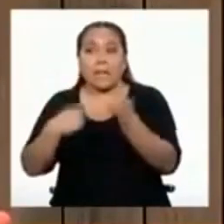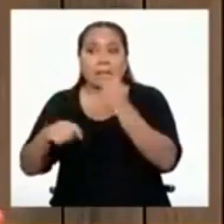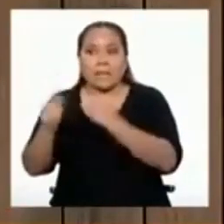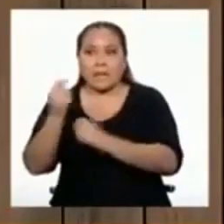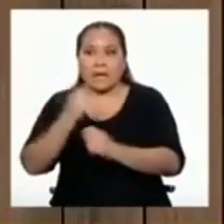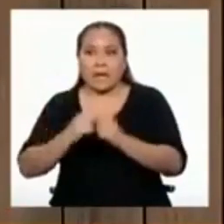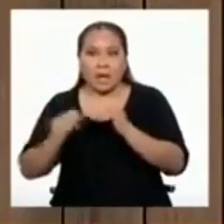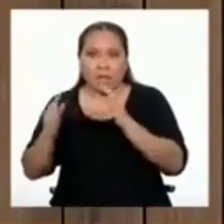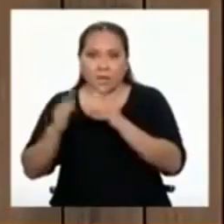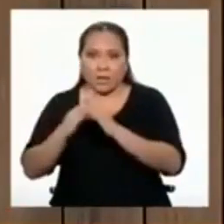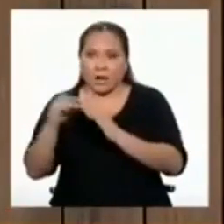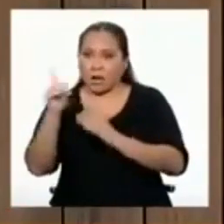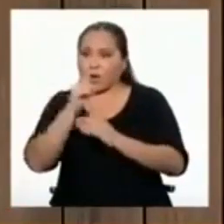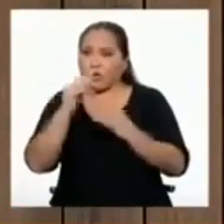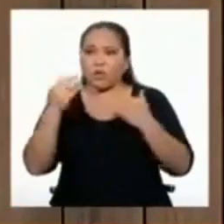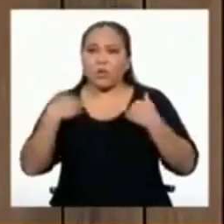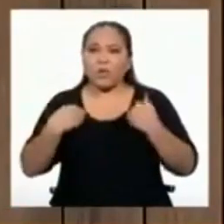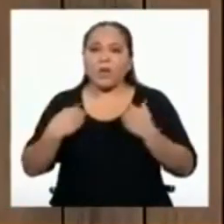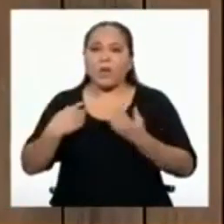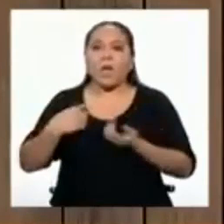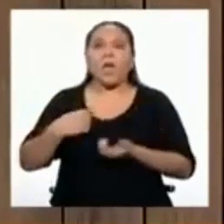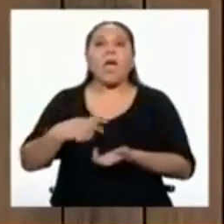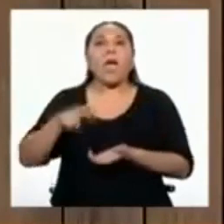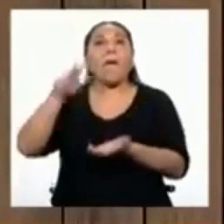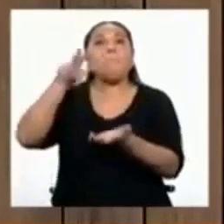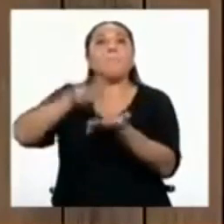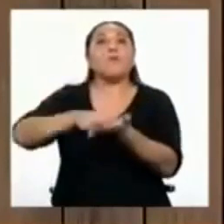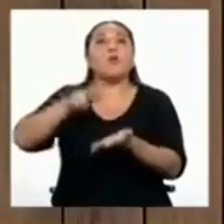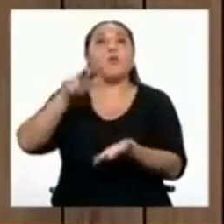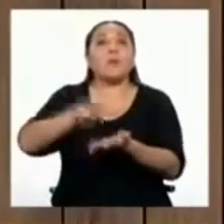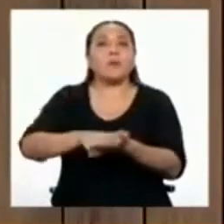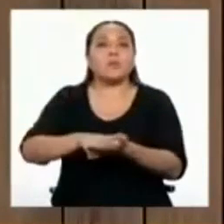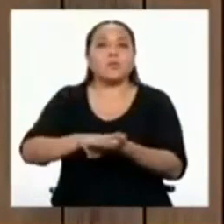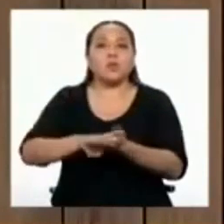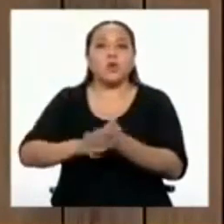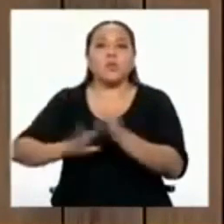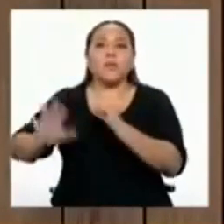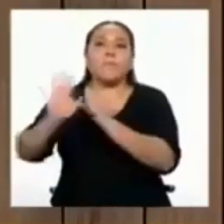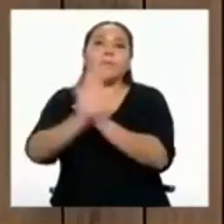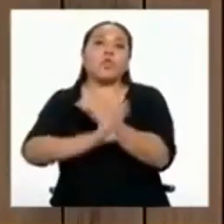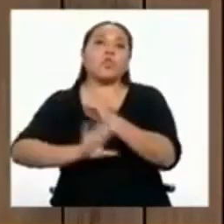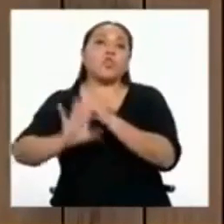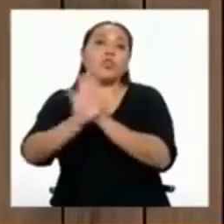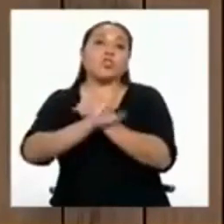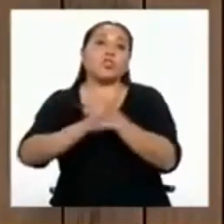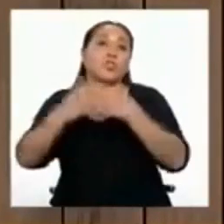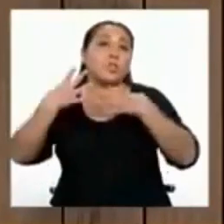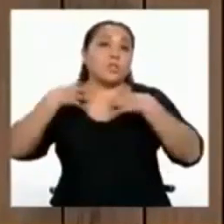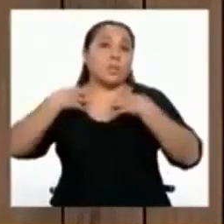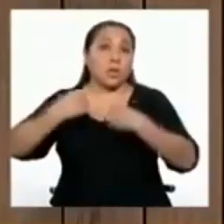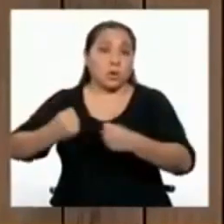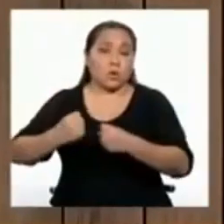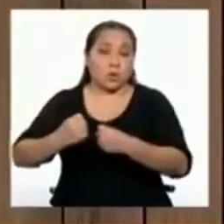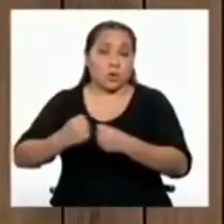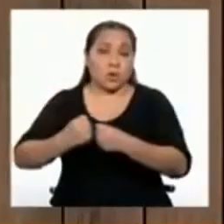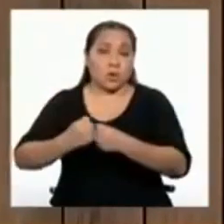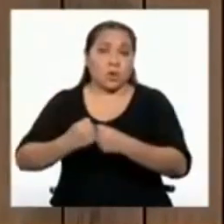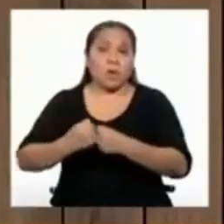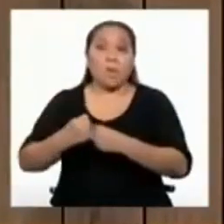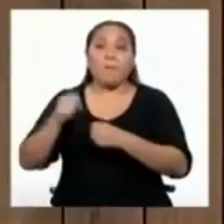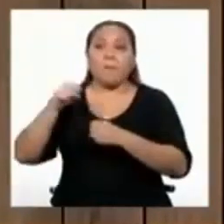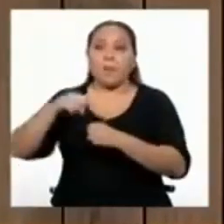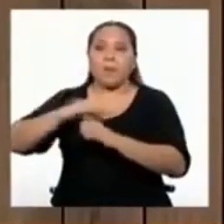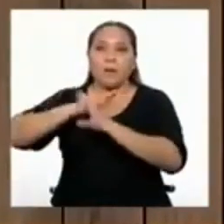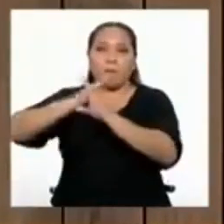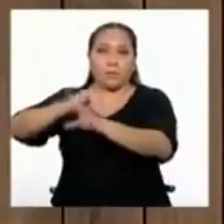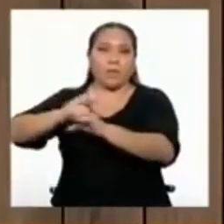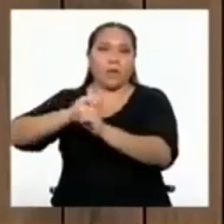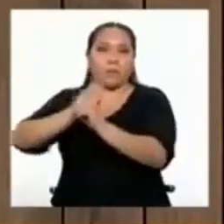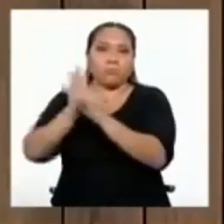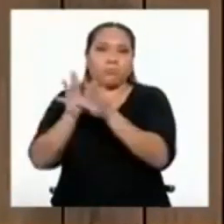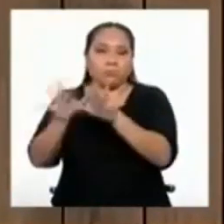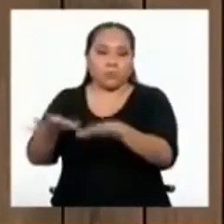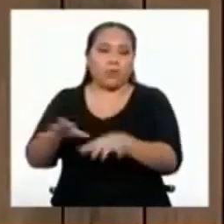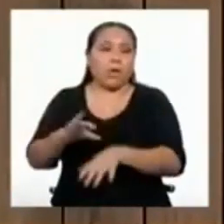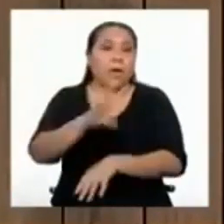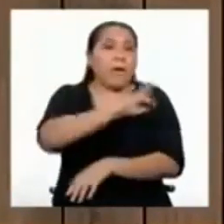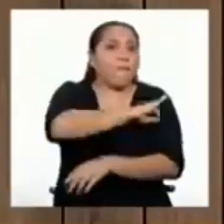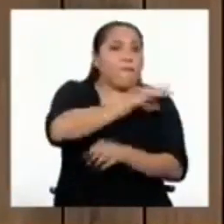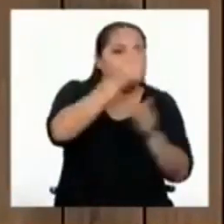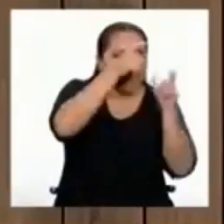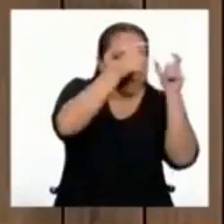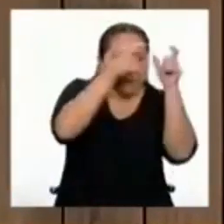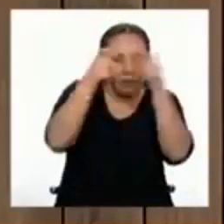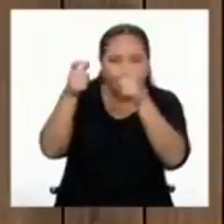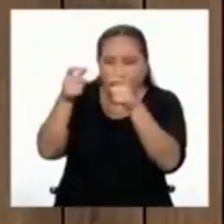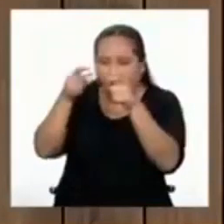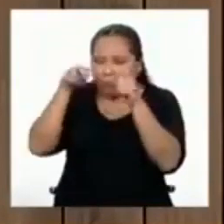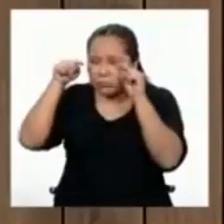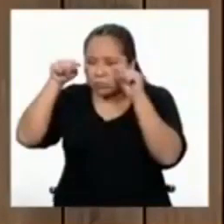de sanidad y seguridad ante el COVID-19, los fiscales pueden intervenir para que se tomen las medidas necesarias y que